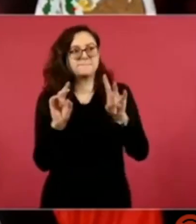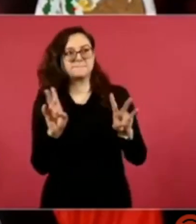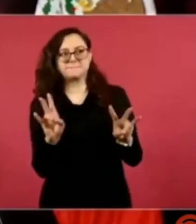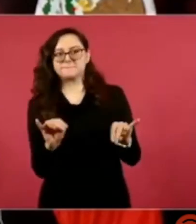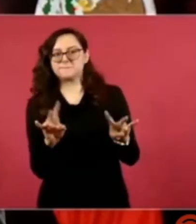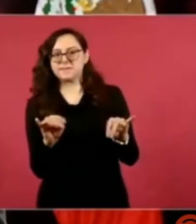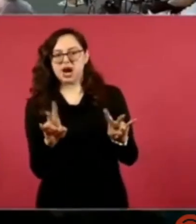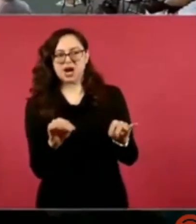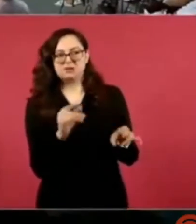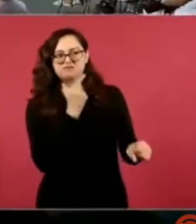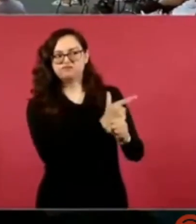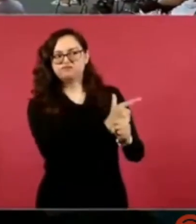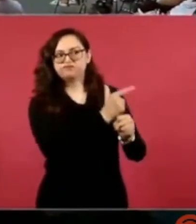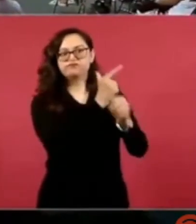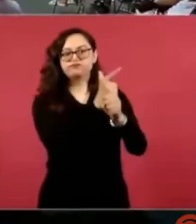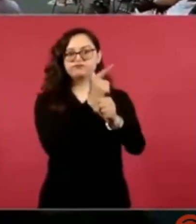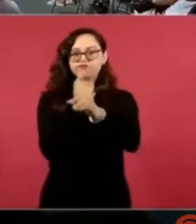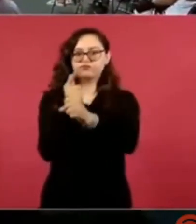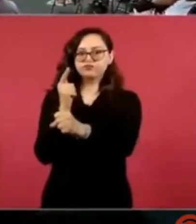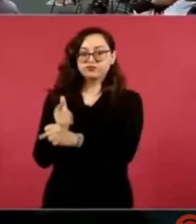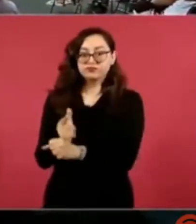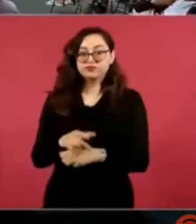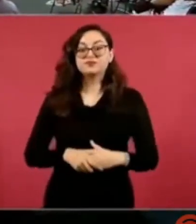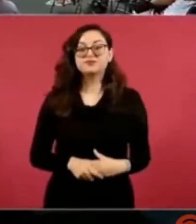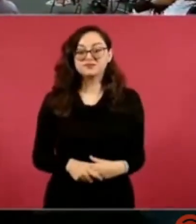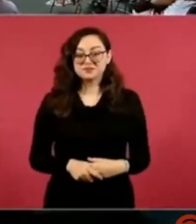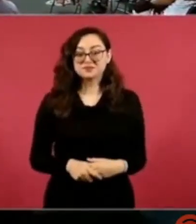Sonó el arpa y la jarana.